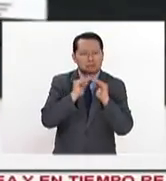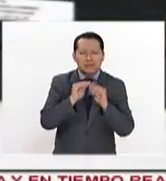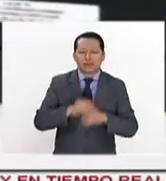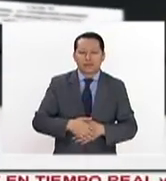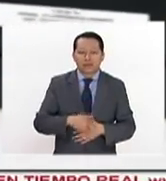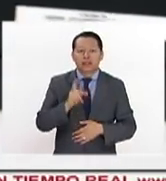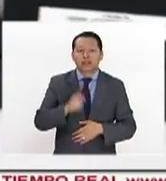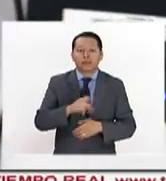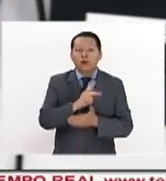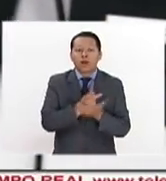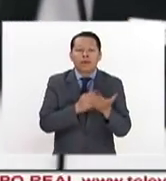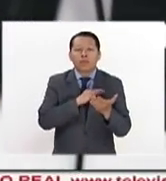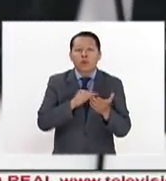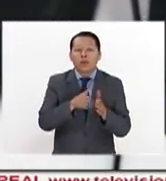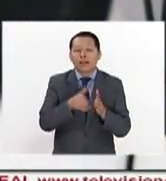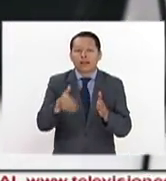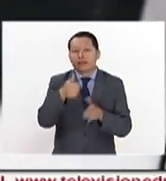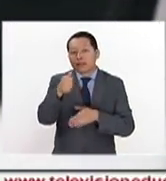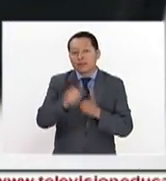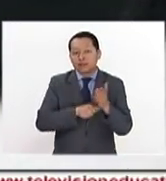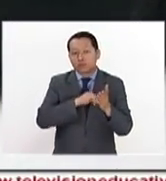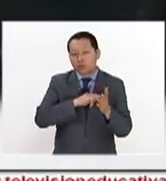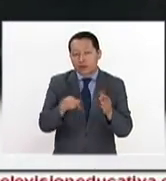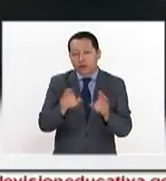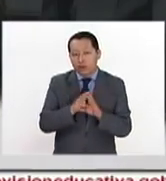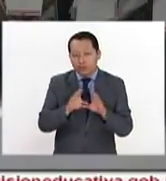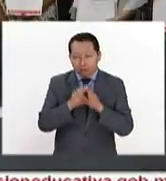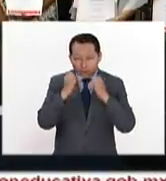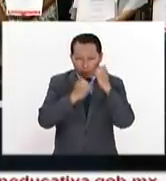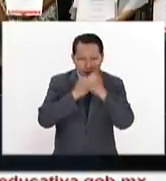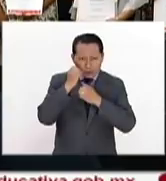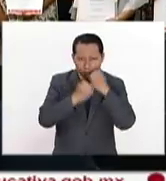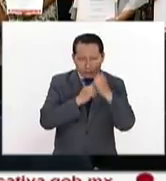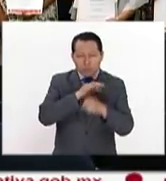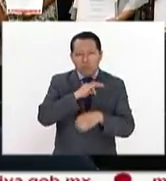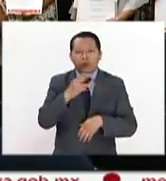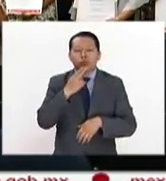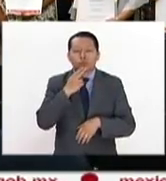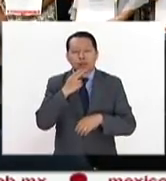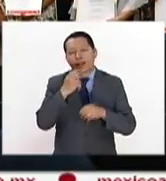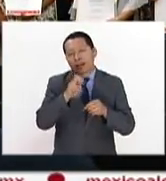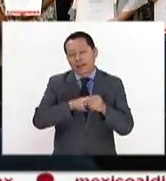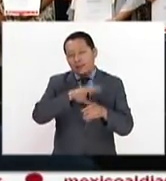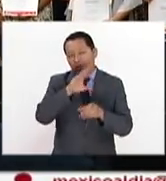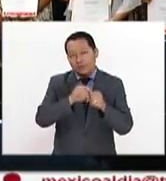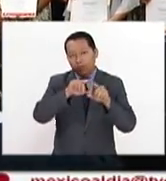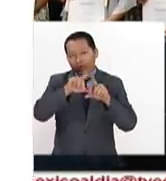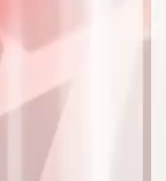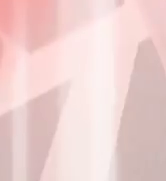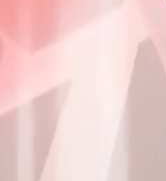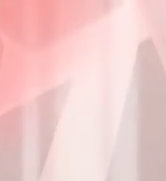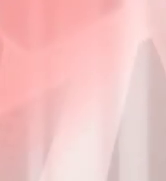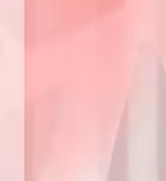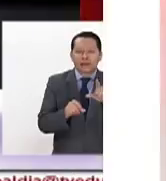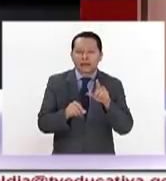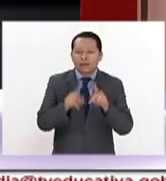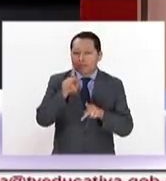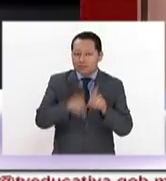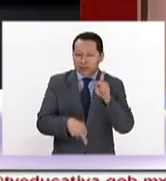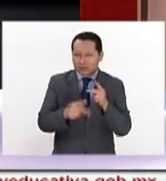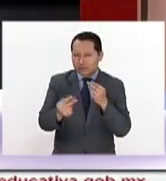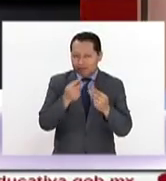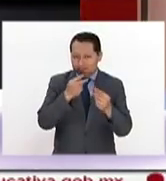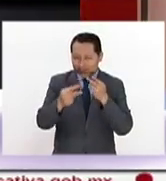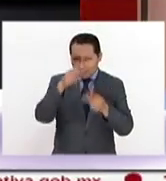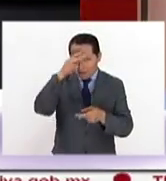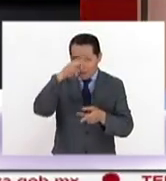programa piloto va a durar 6 meses, tiempo en el que será evaluada la viabilidad de implementarlo en todo el país. Vamos a hacer una pausa, le recuerdo